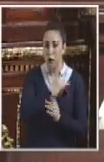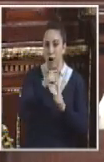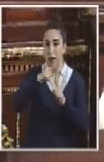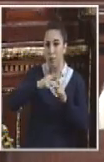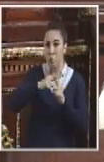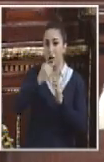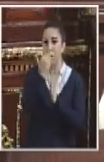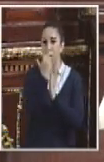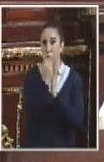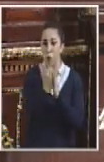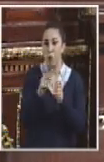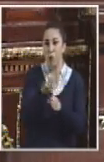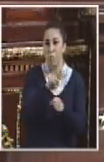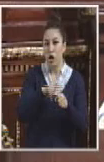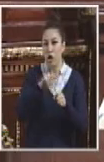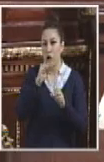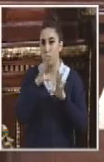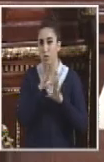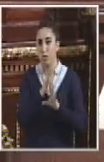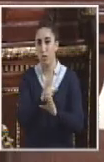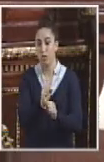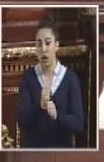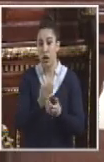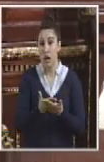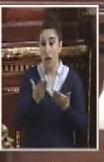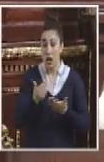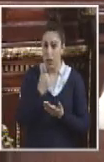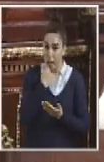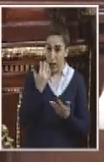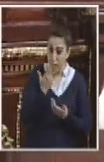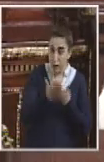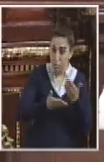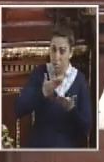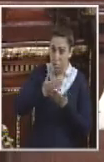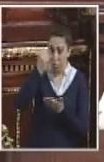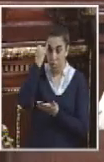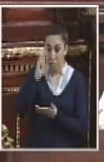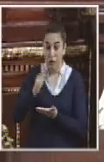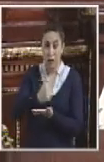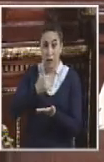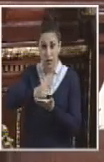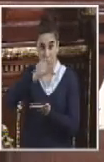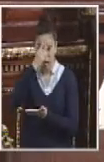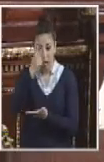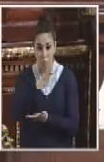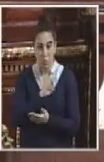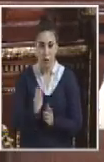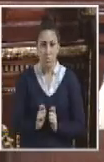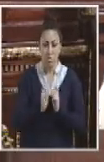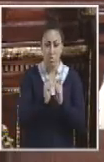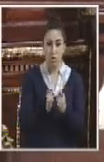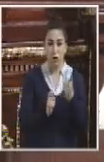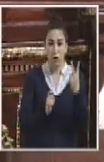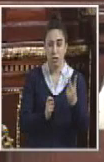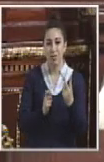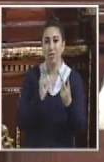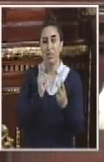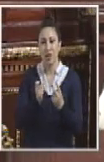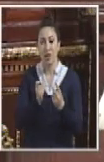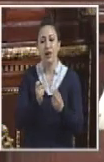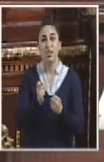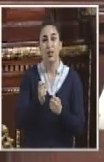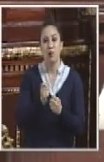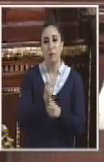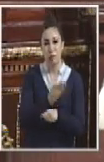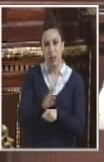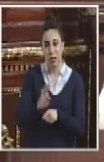a fin de establecer alternativas para que la ciudad obtenga los elementos arbóreos que requiere